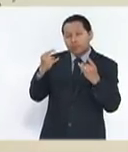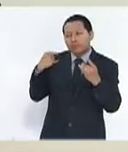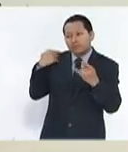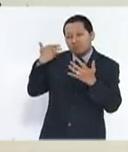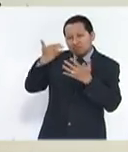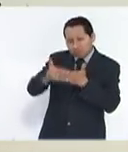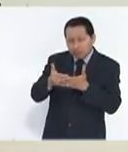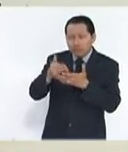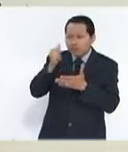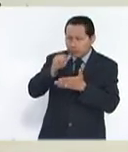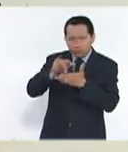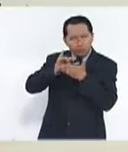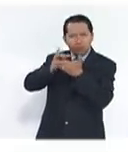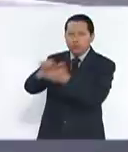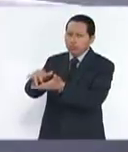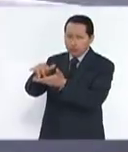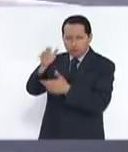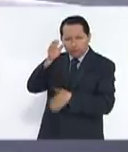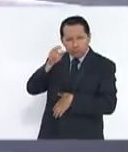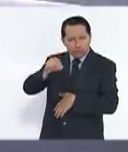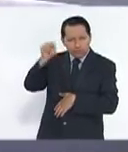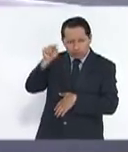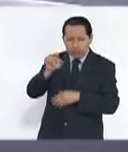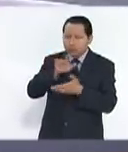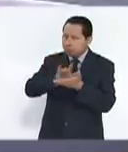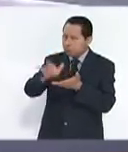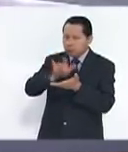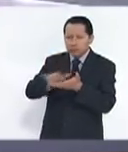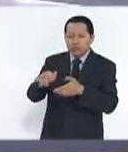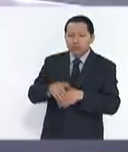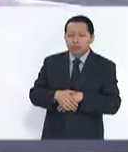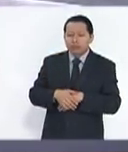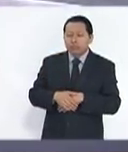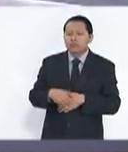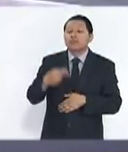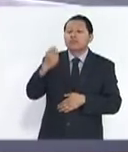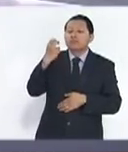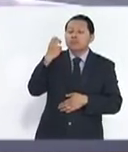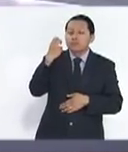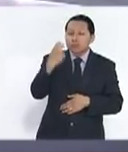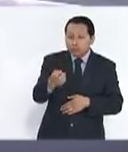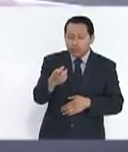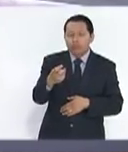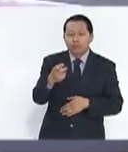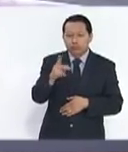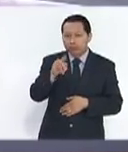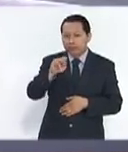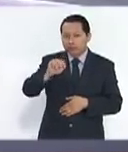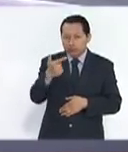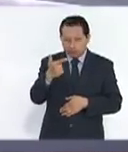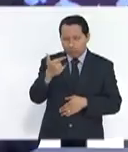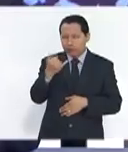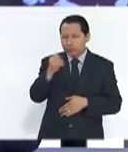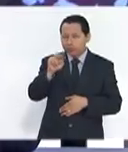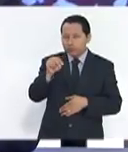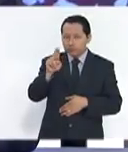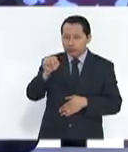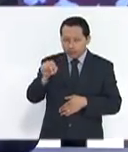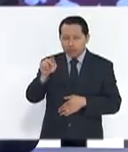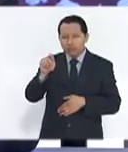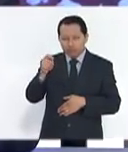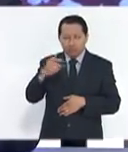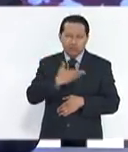apoyado al régimen de Norcorea. De ahí que Kim Jong-un ha tenido la capacidad